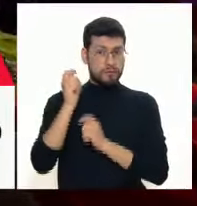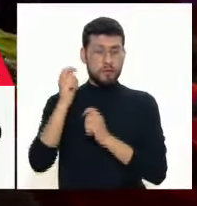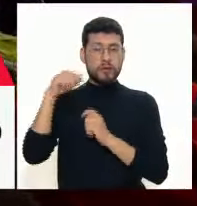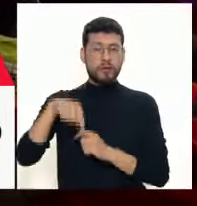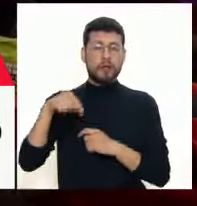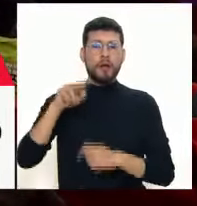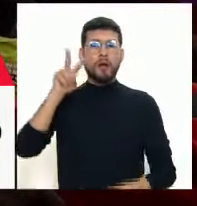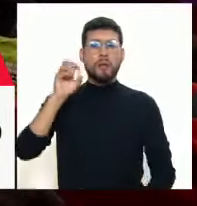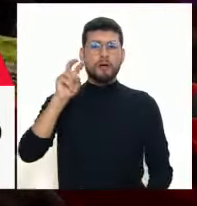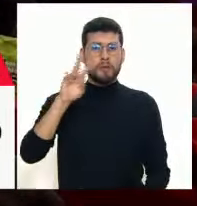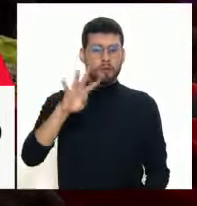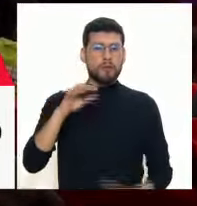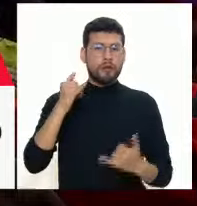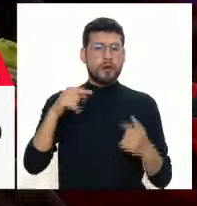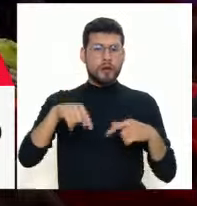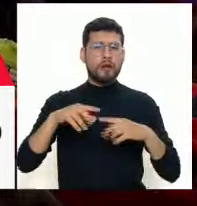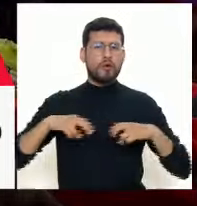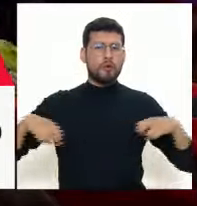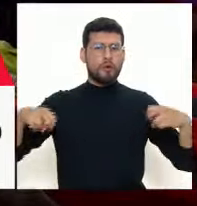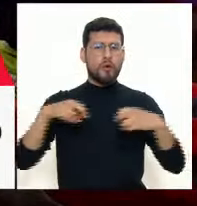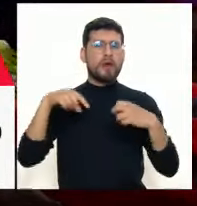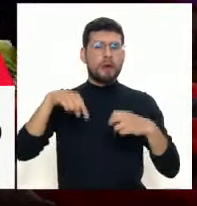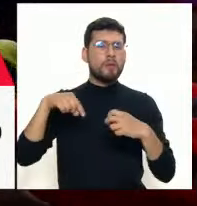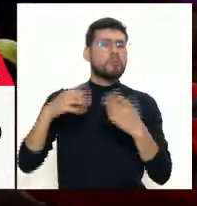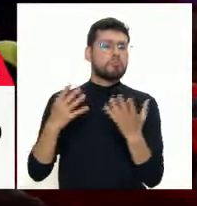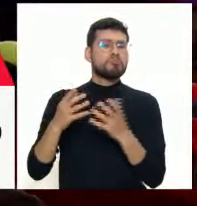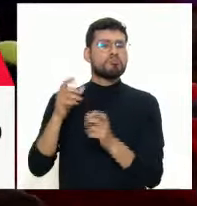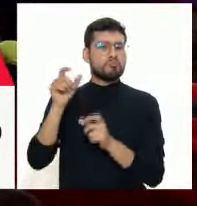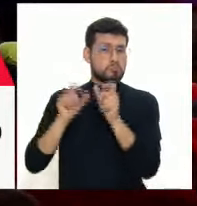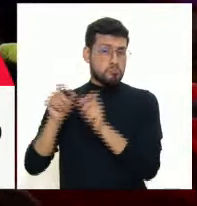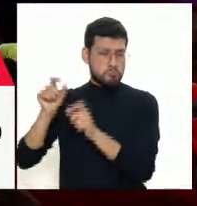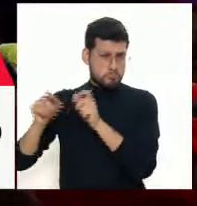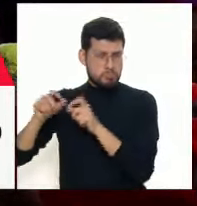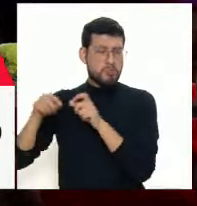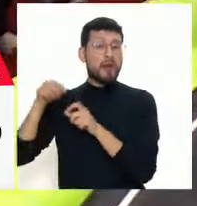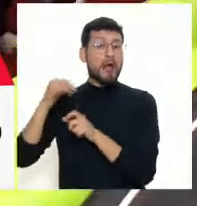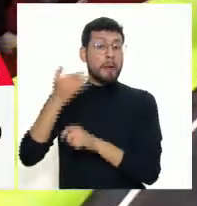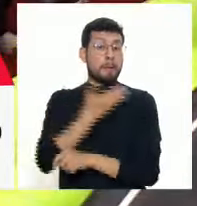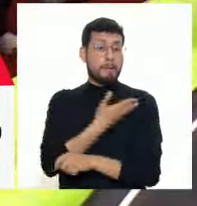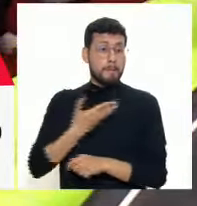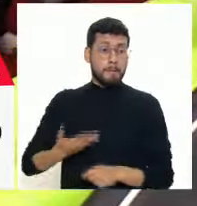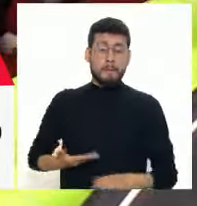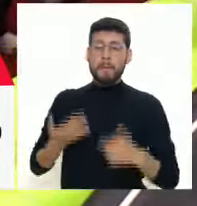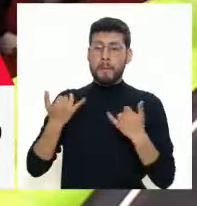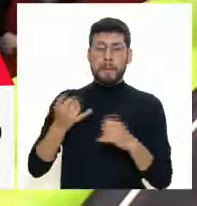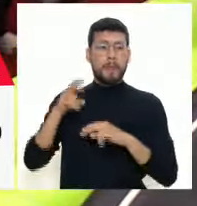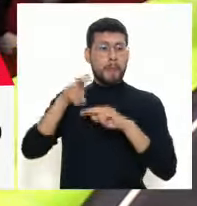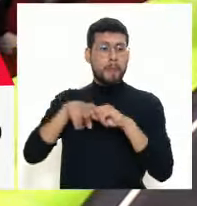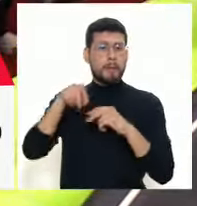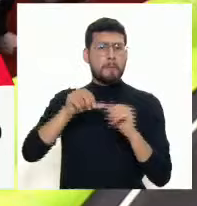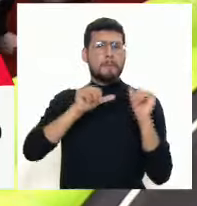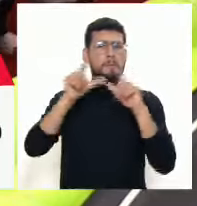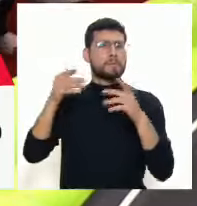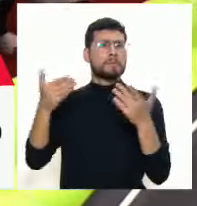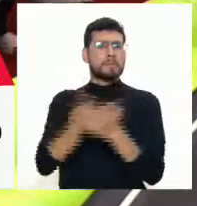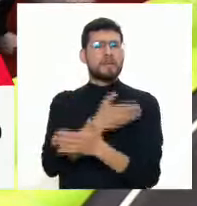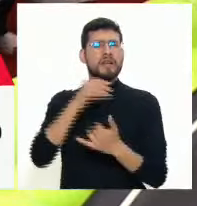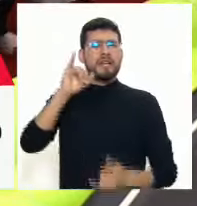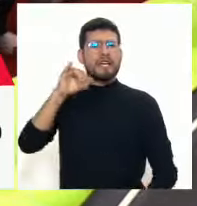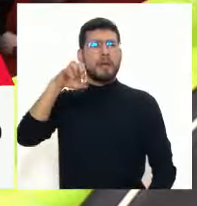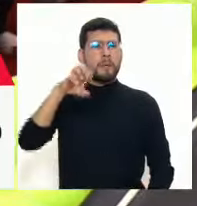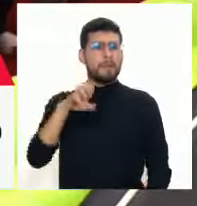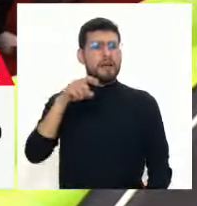año 2024, la Presidenta de la República participa del lanzamiento de la nueva programación del canal IP